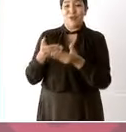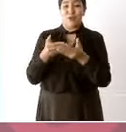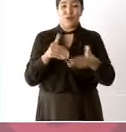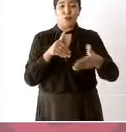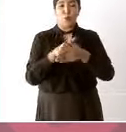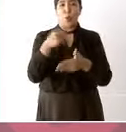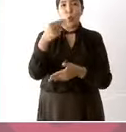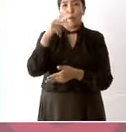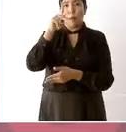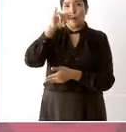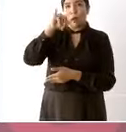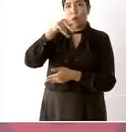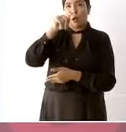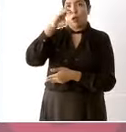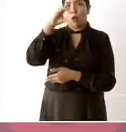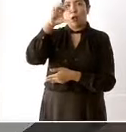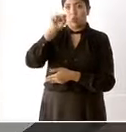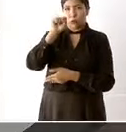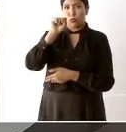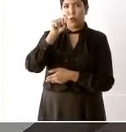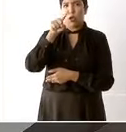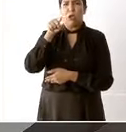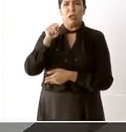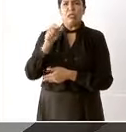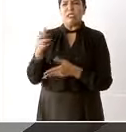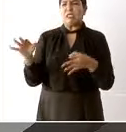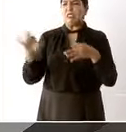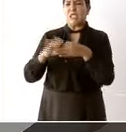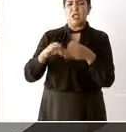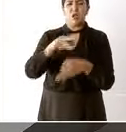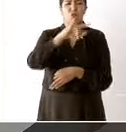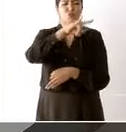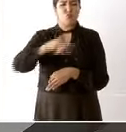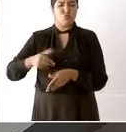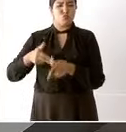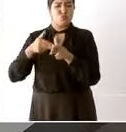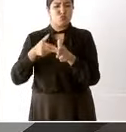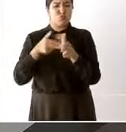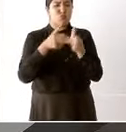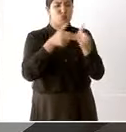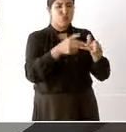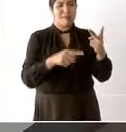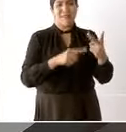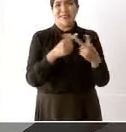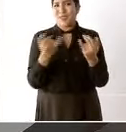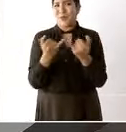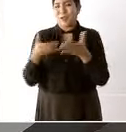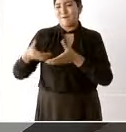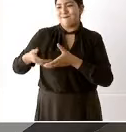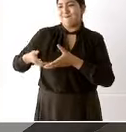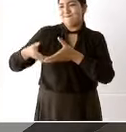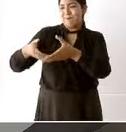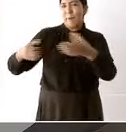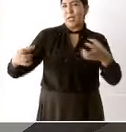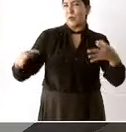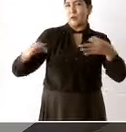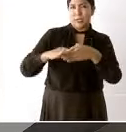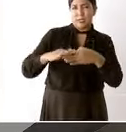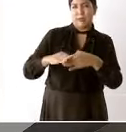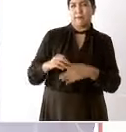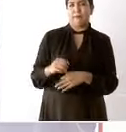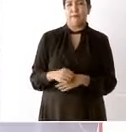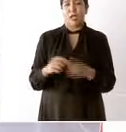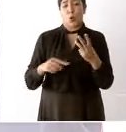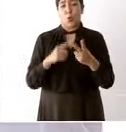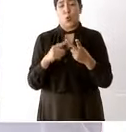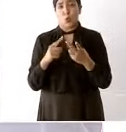una espuela ferroviaria colindante y acceso carretero. El Parque Industrial de Tejistepec mide